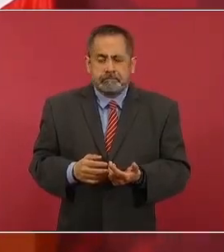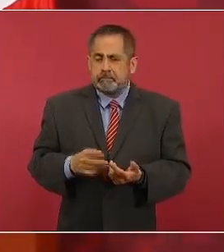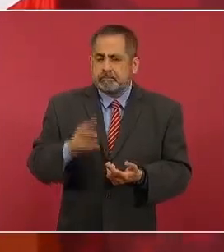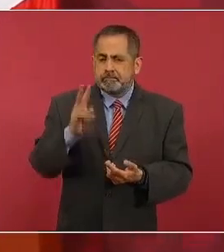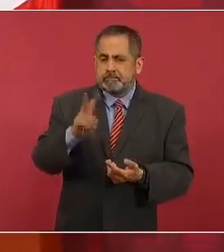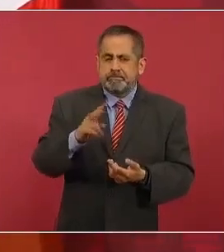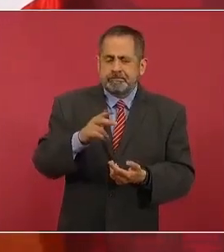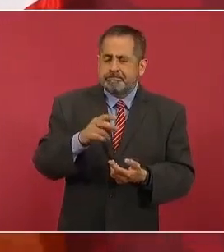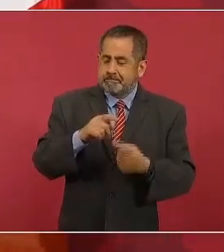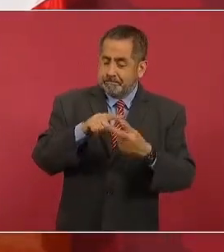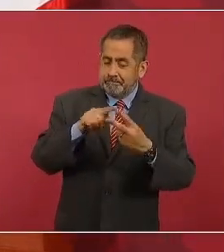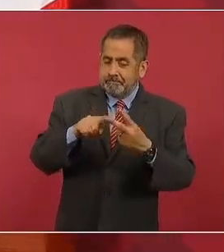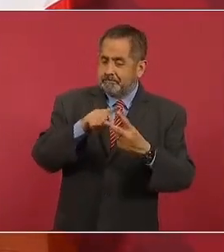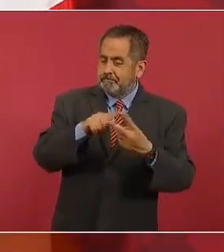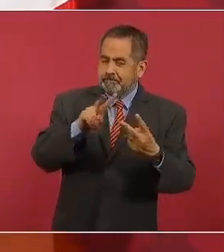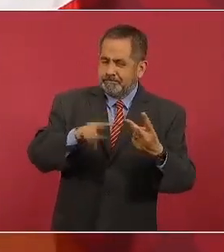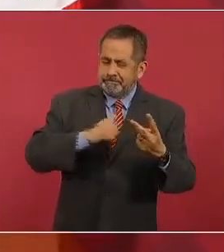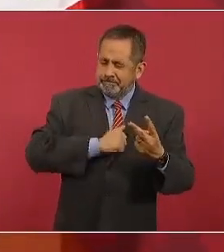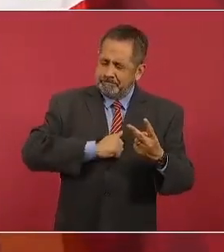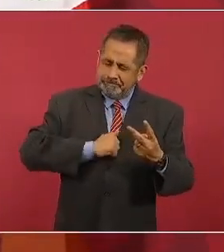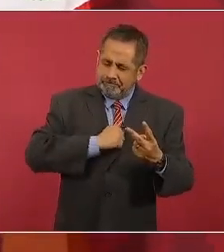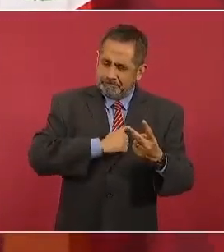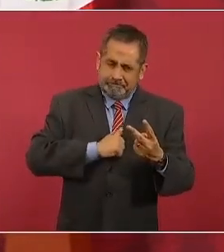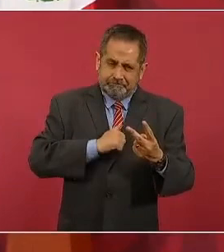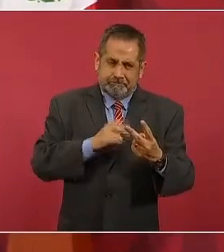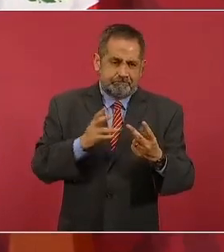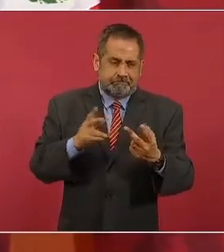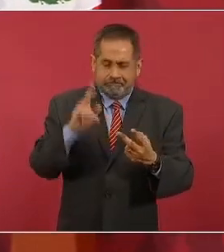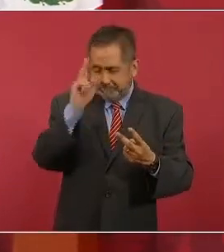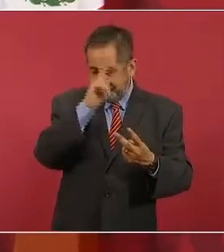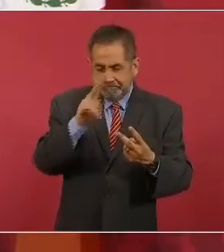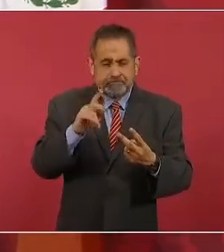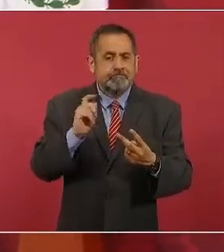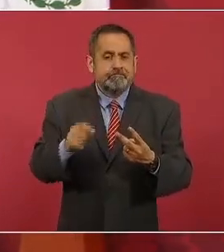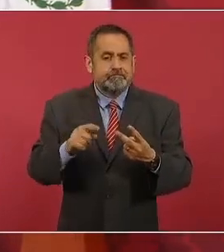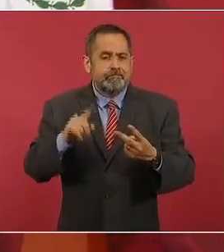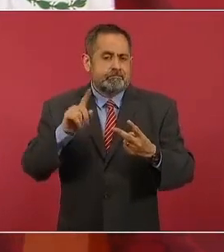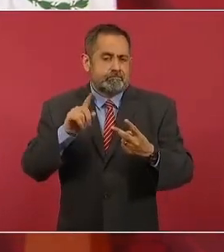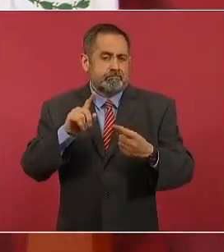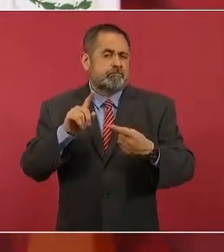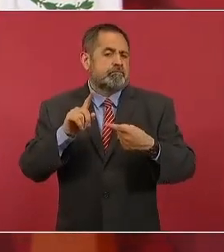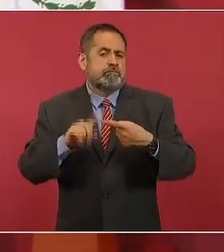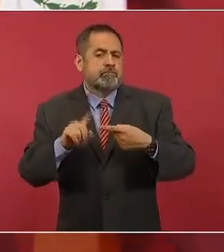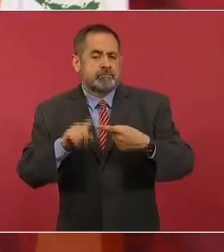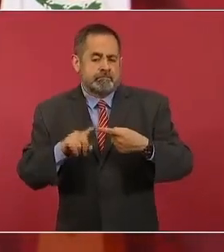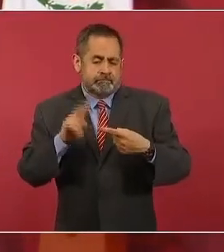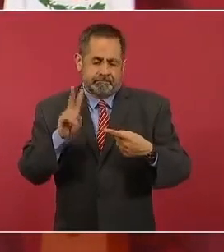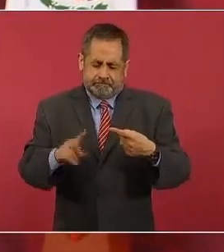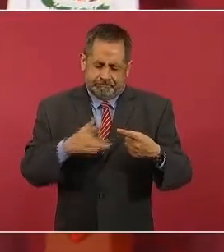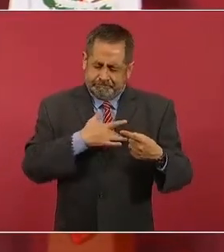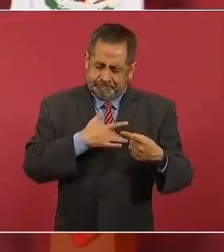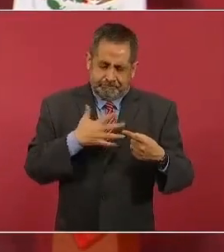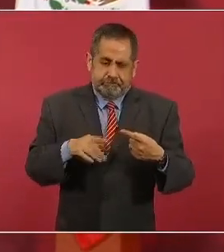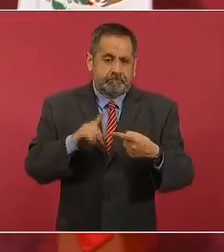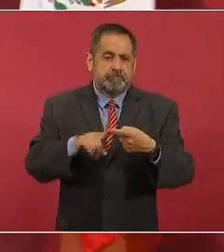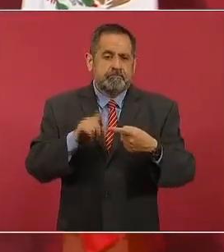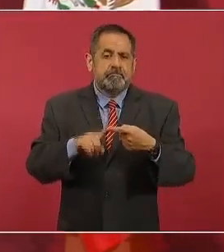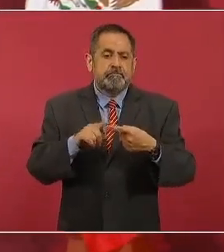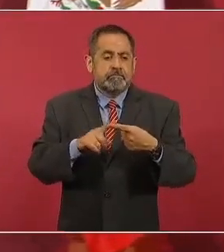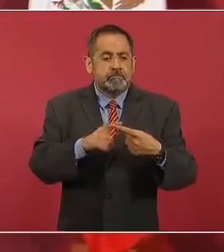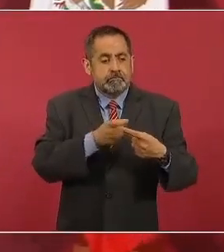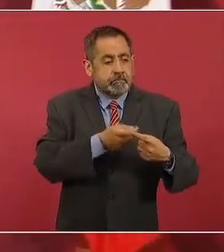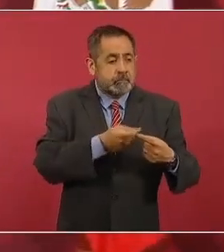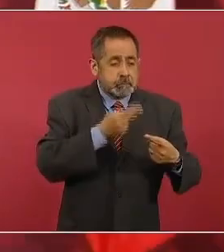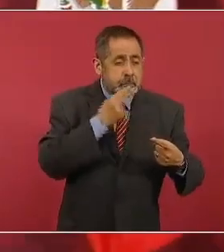lamentables daños. Uno, el más doloroso, es el fallecimiento